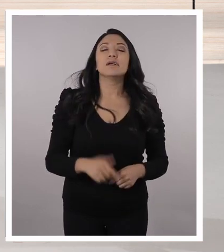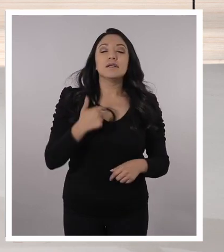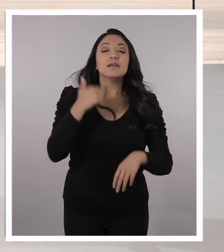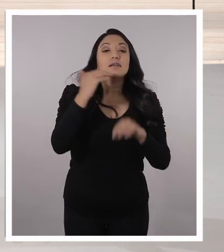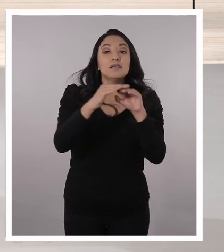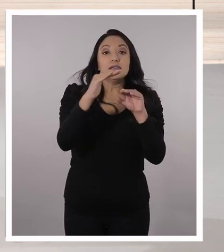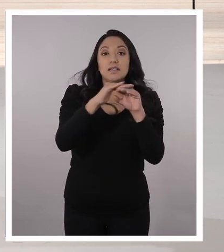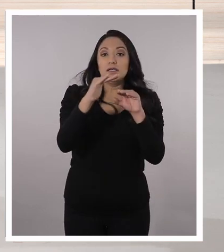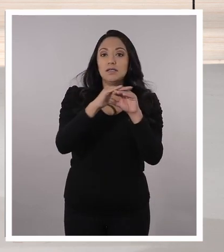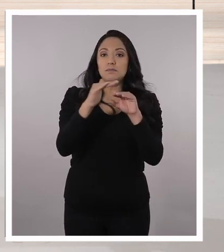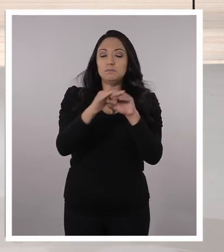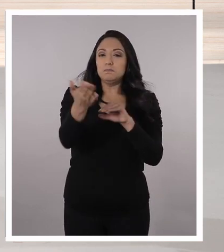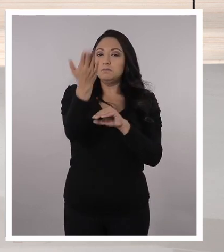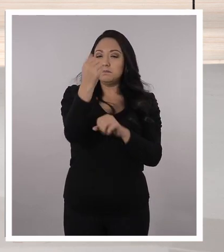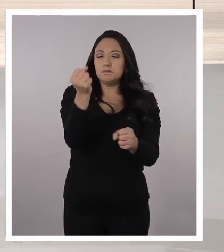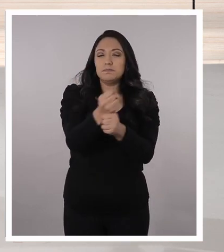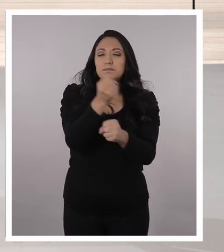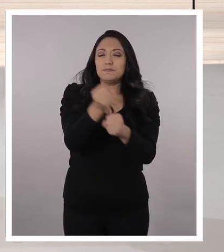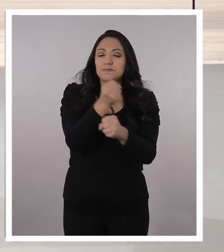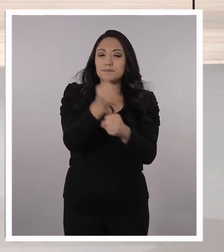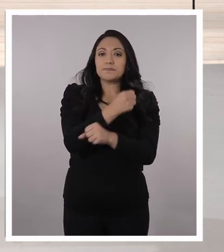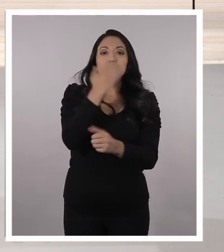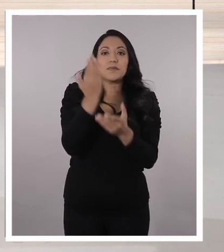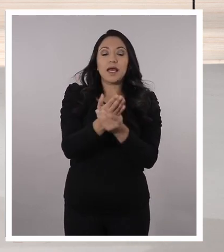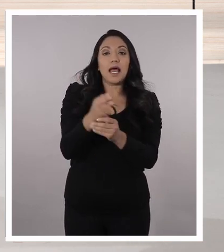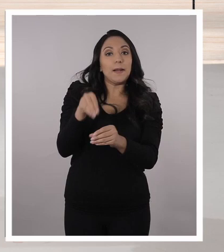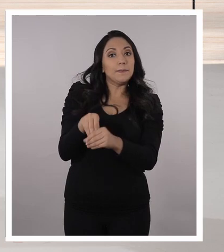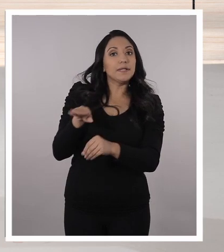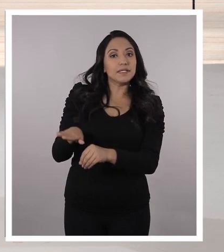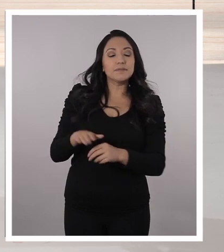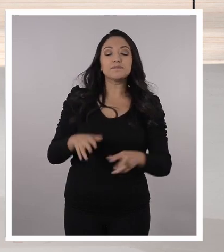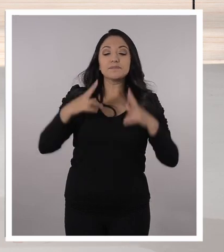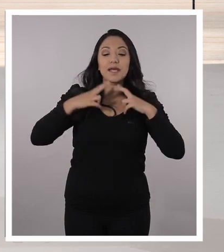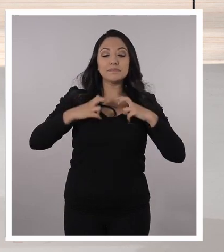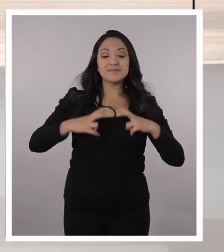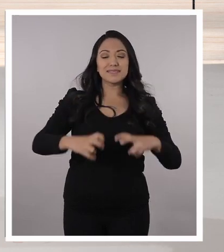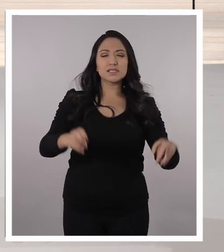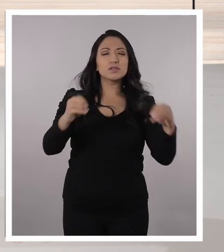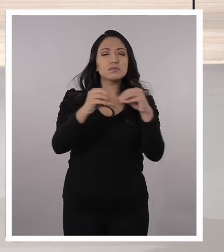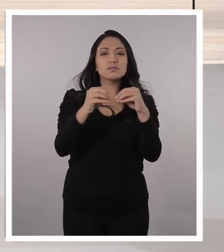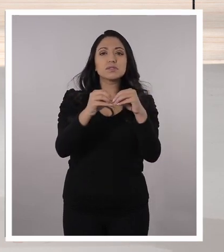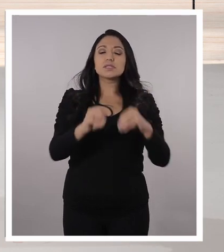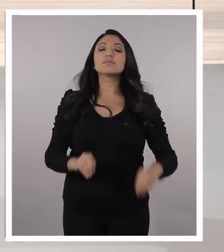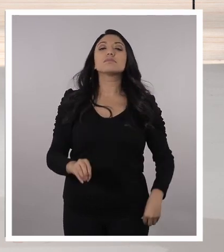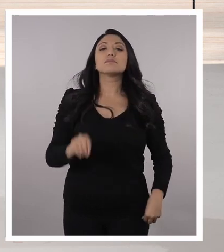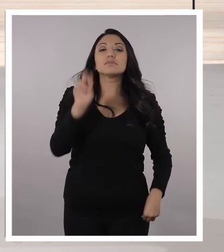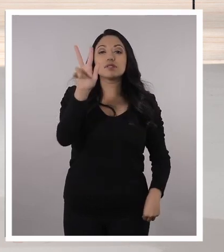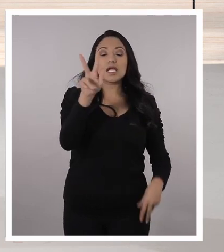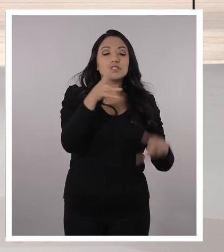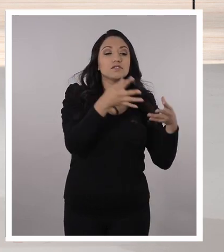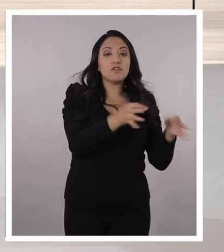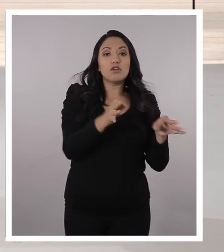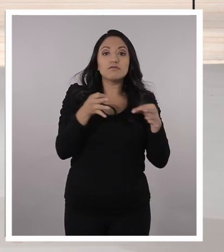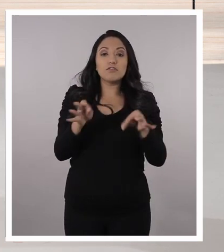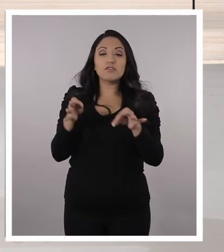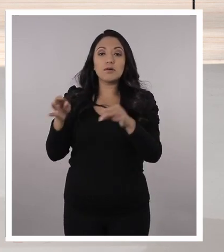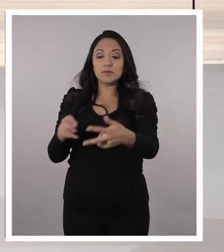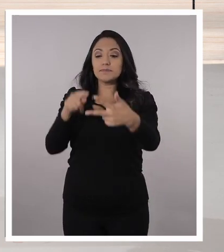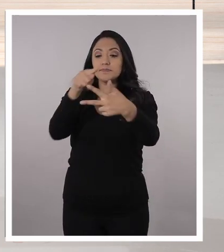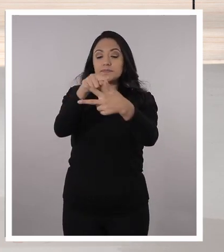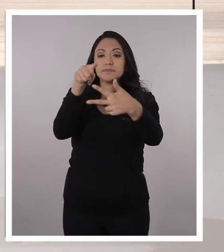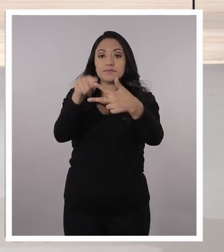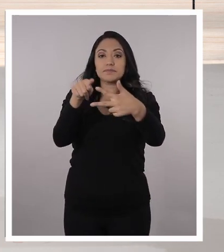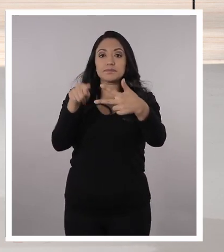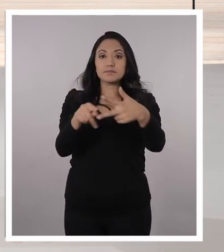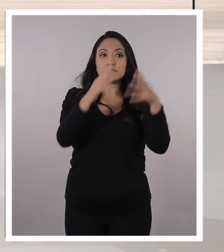a que ustedes hagan la actividad en su portafolio. Van a investigar un poquito más sobre los 3 tipos de fósiles, van a hacer un cuadro